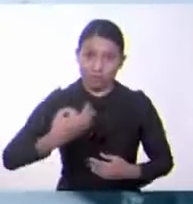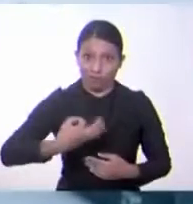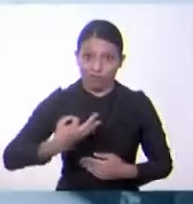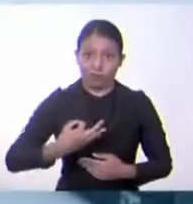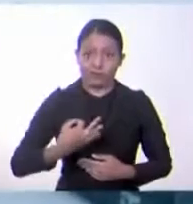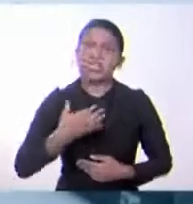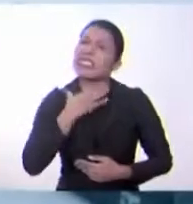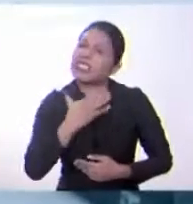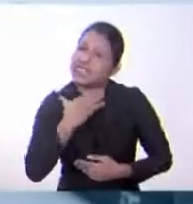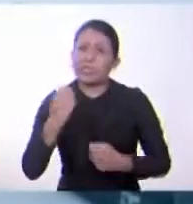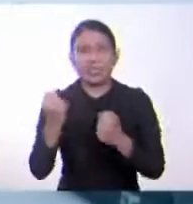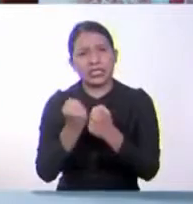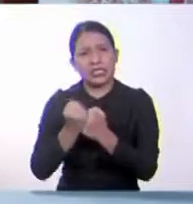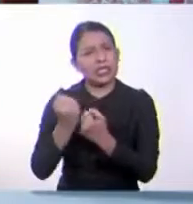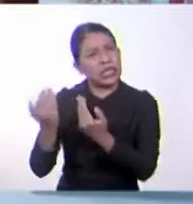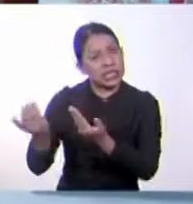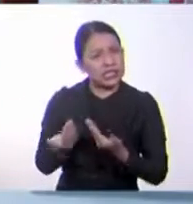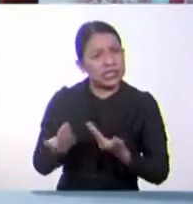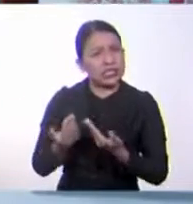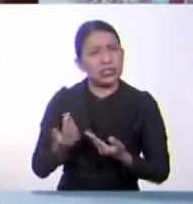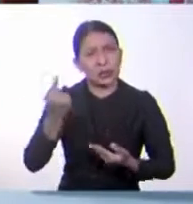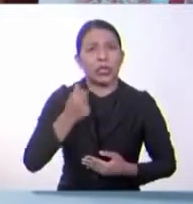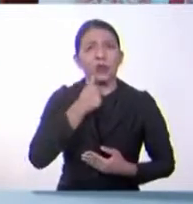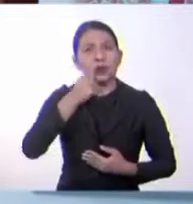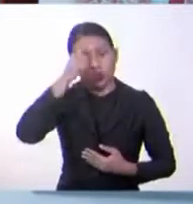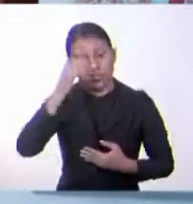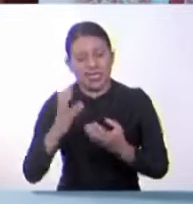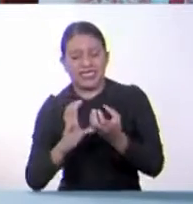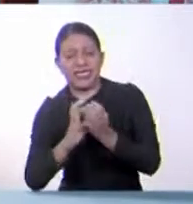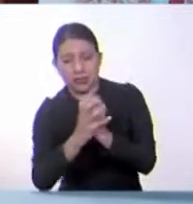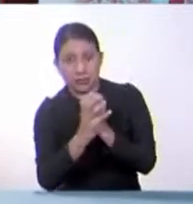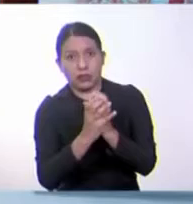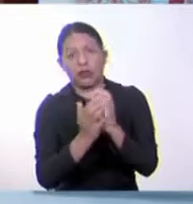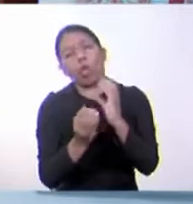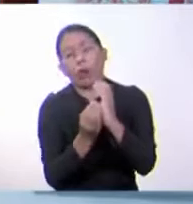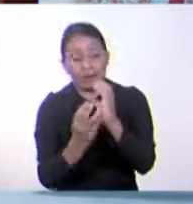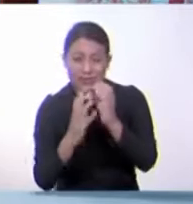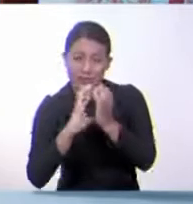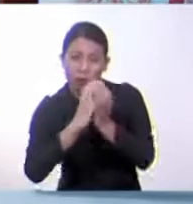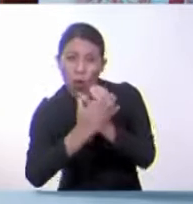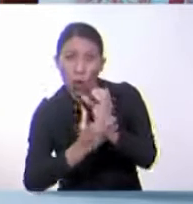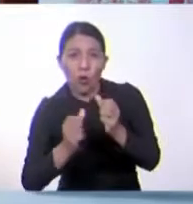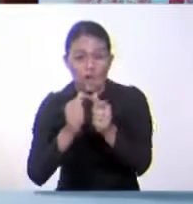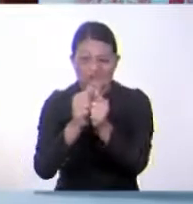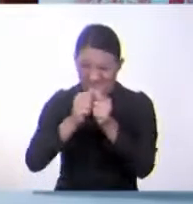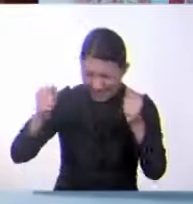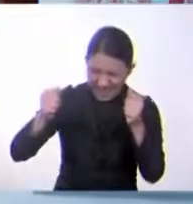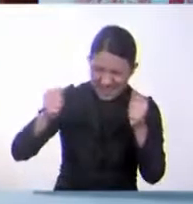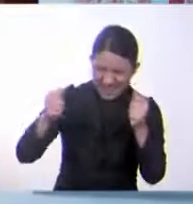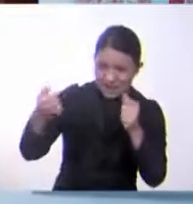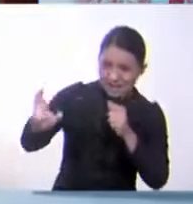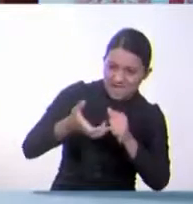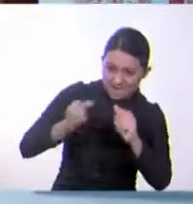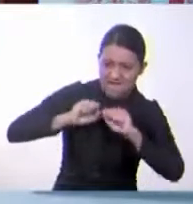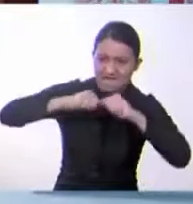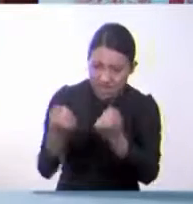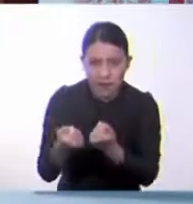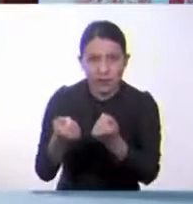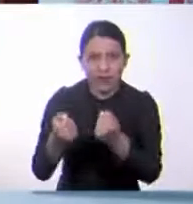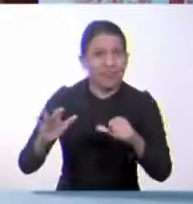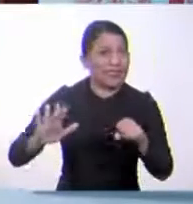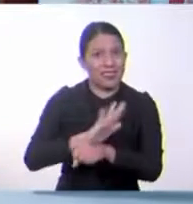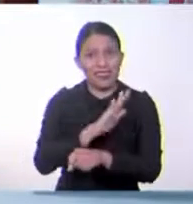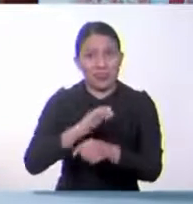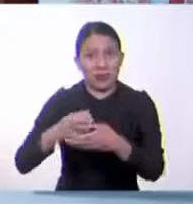algo difícil hacer calzar o hacer llegar toda la membrana de la vejiga para que cubra todo el